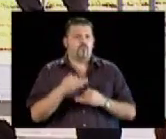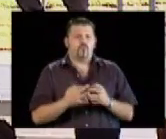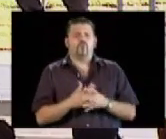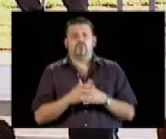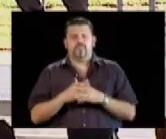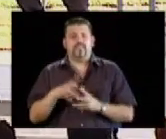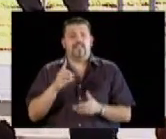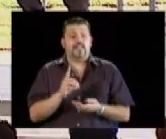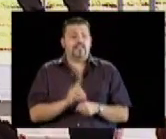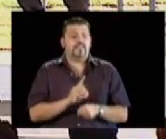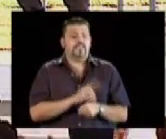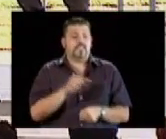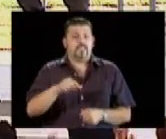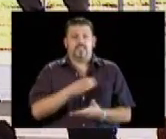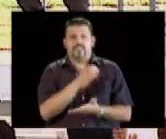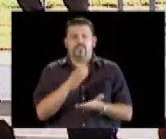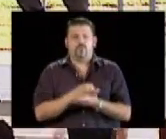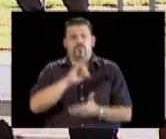Juárez.